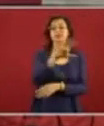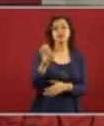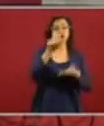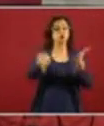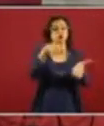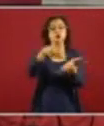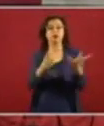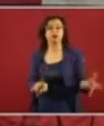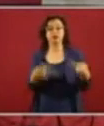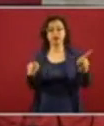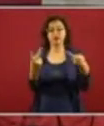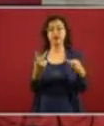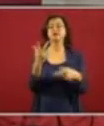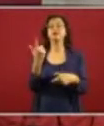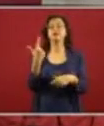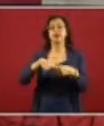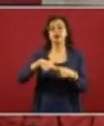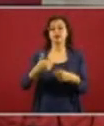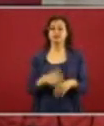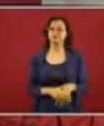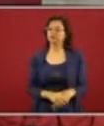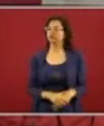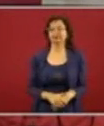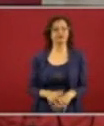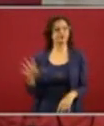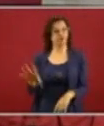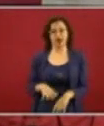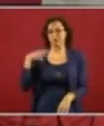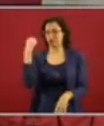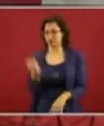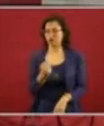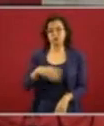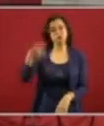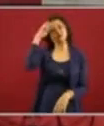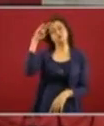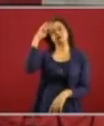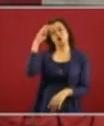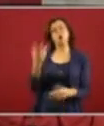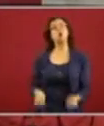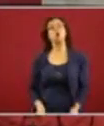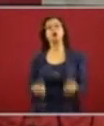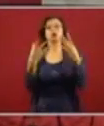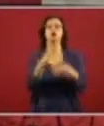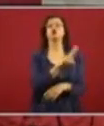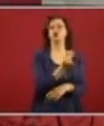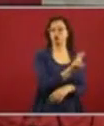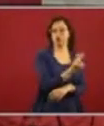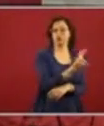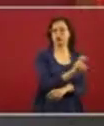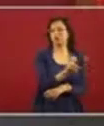país. Y las pasadas de rosca no pasan de 200. O sea, la inmensa mayoría